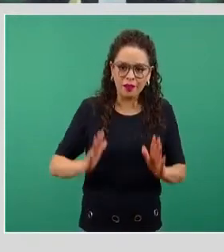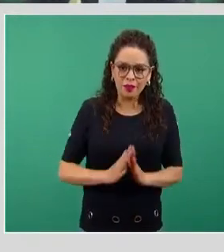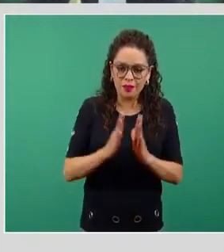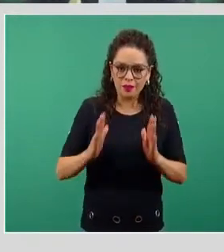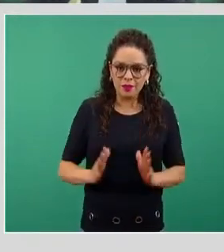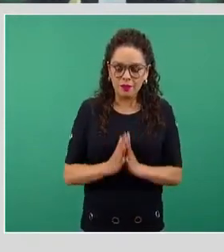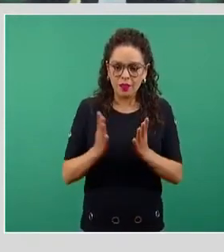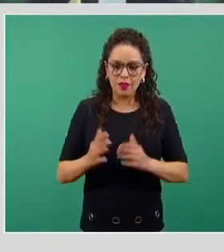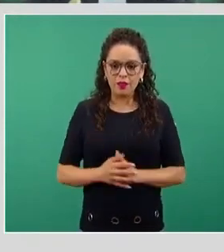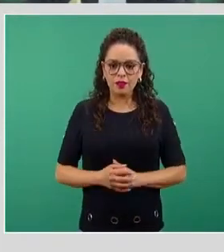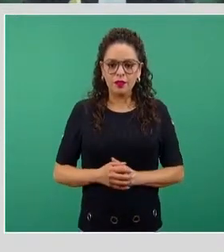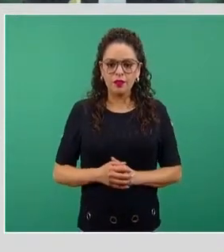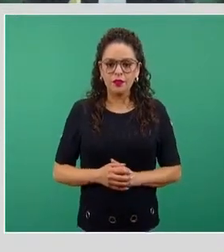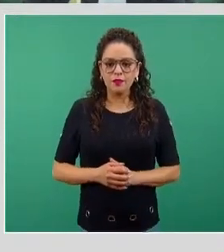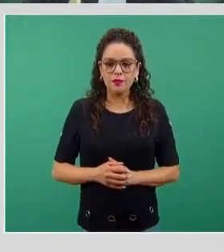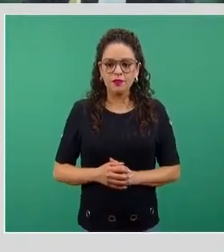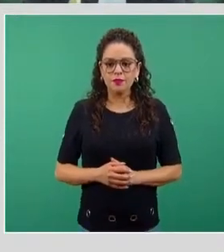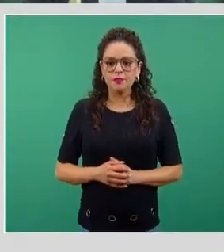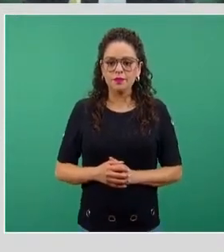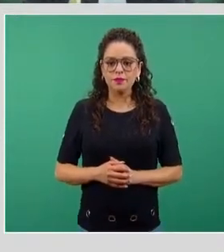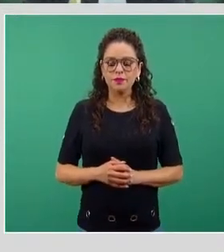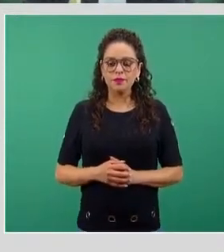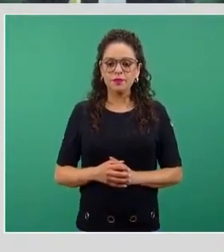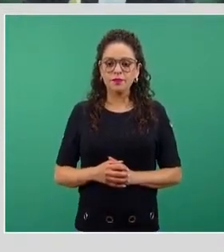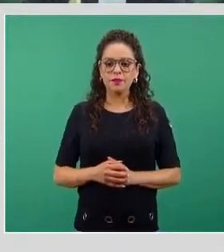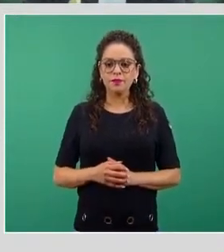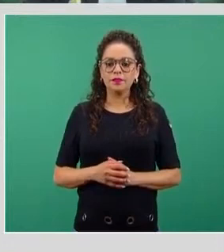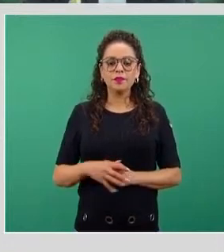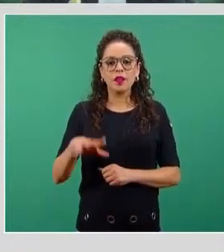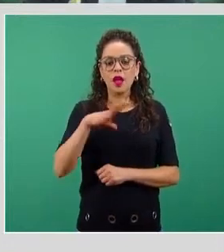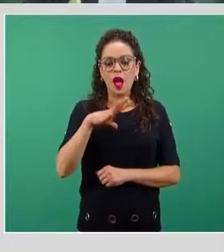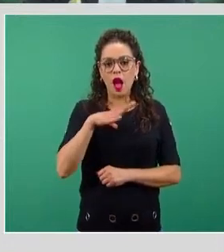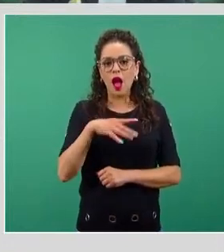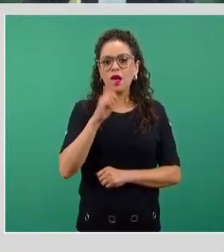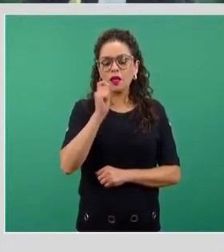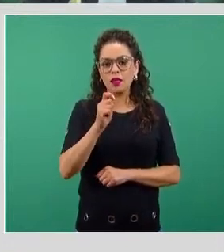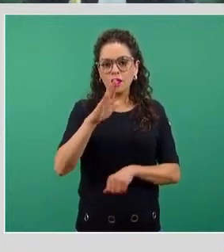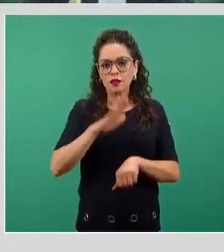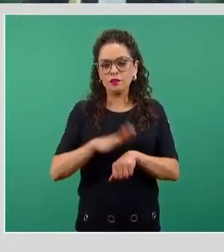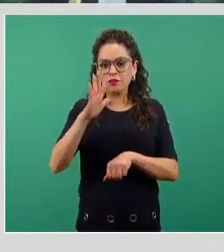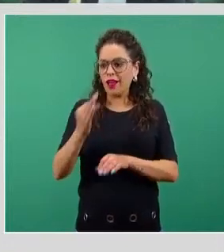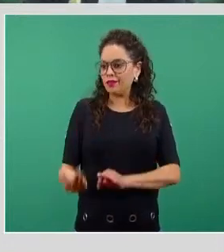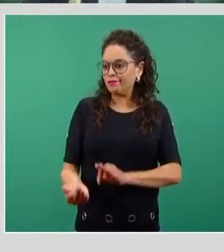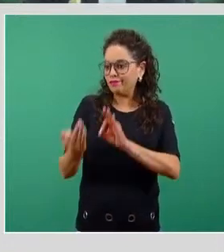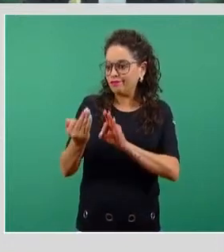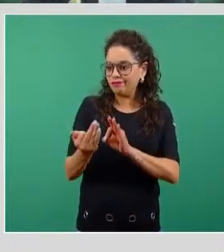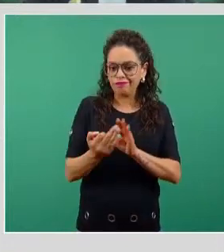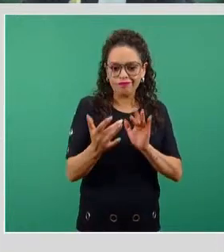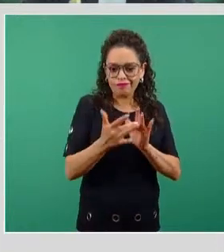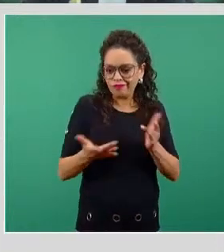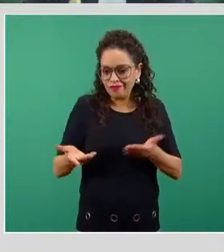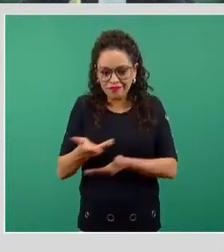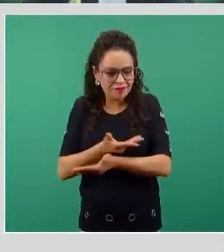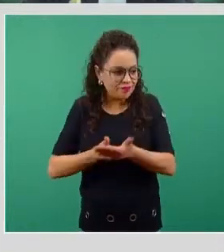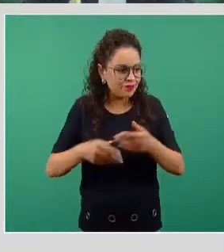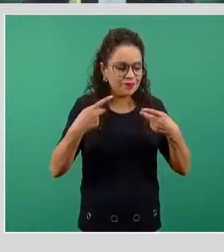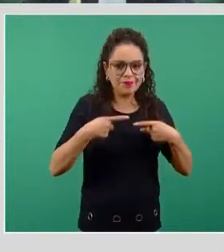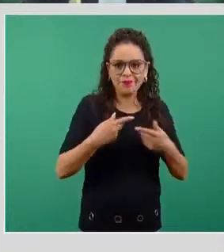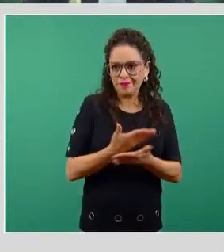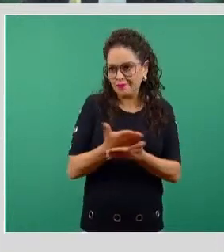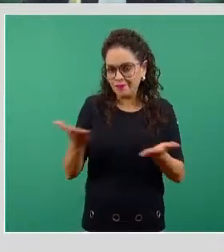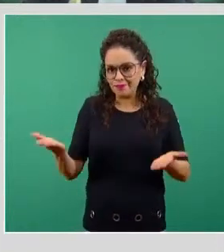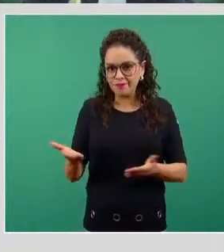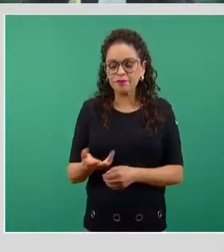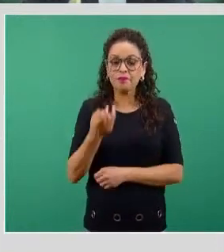poder tener a lo mejor una interacción un poco más directa con cada uno de ellos y pues de alguna manera la